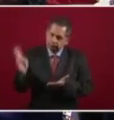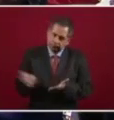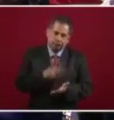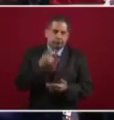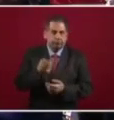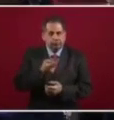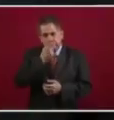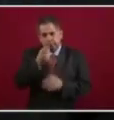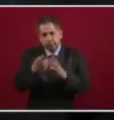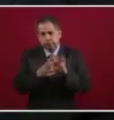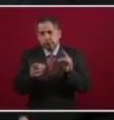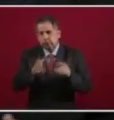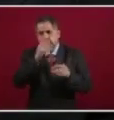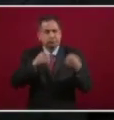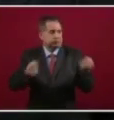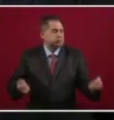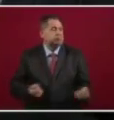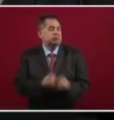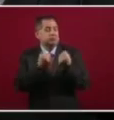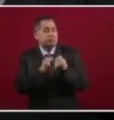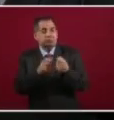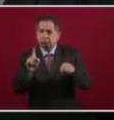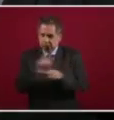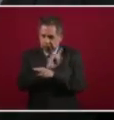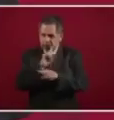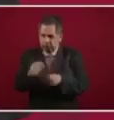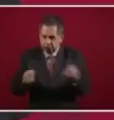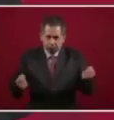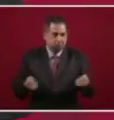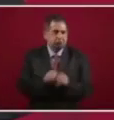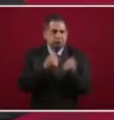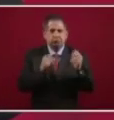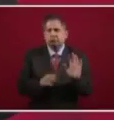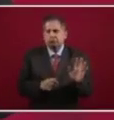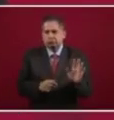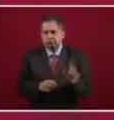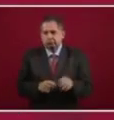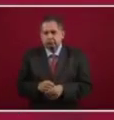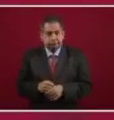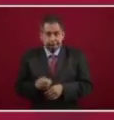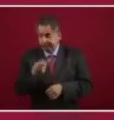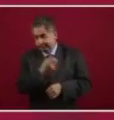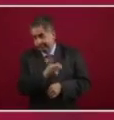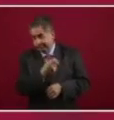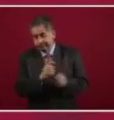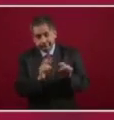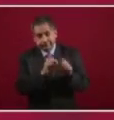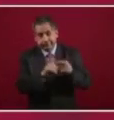repetir, no se puede enfrentar con violencia. Llegamos a esto